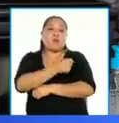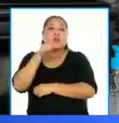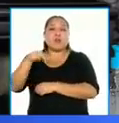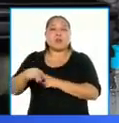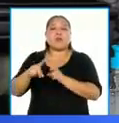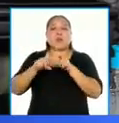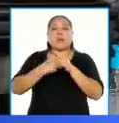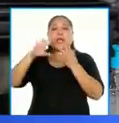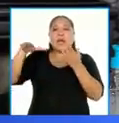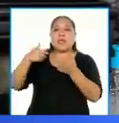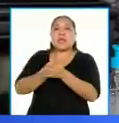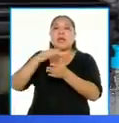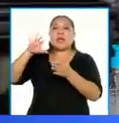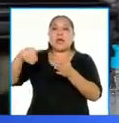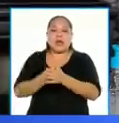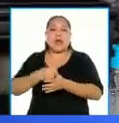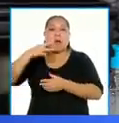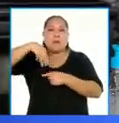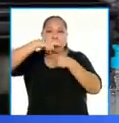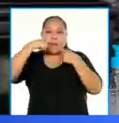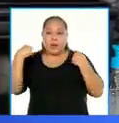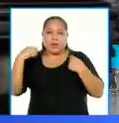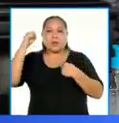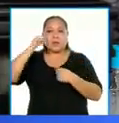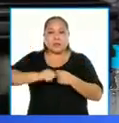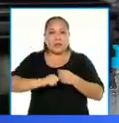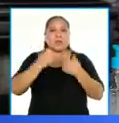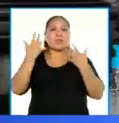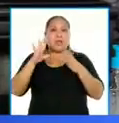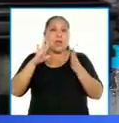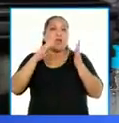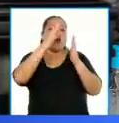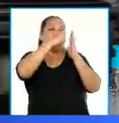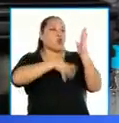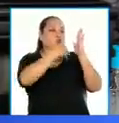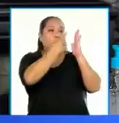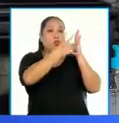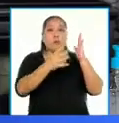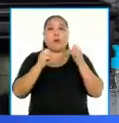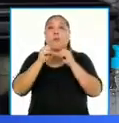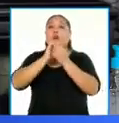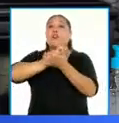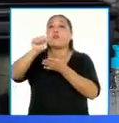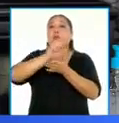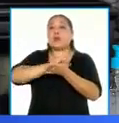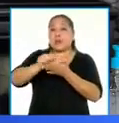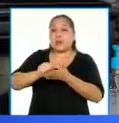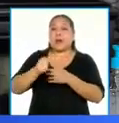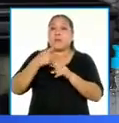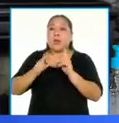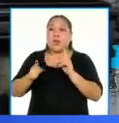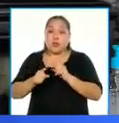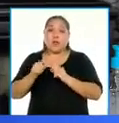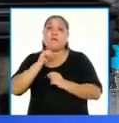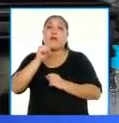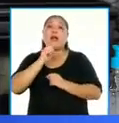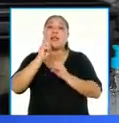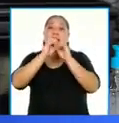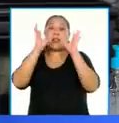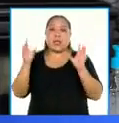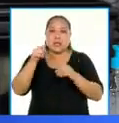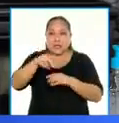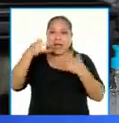marzo, sí, y ya tenemos un cronograma por mes, pero no todavía por día, y tan pronto lo tengamos por día, lo